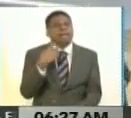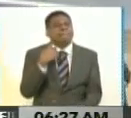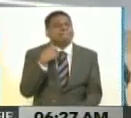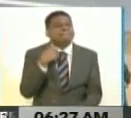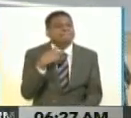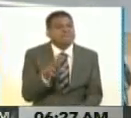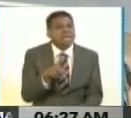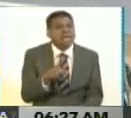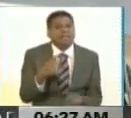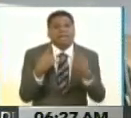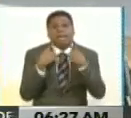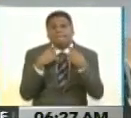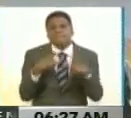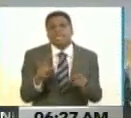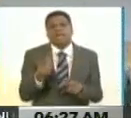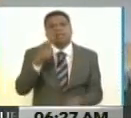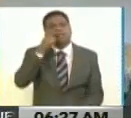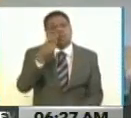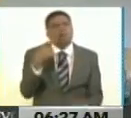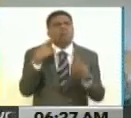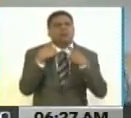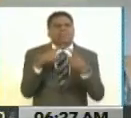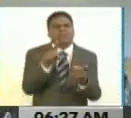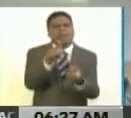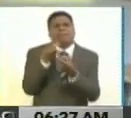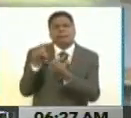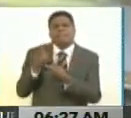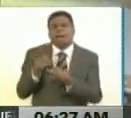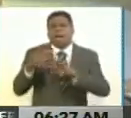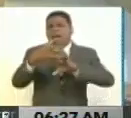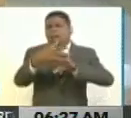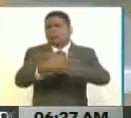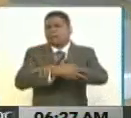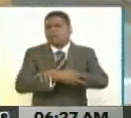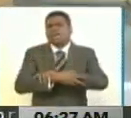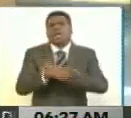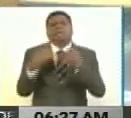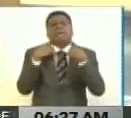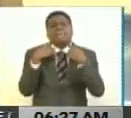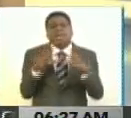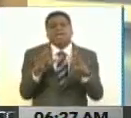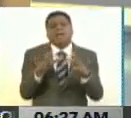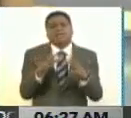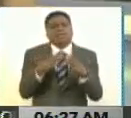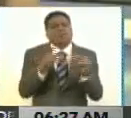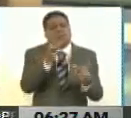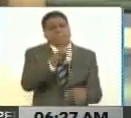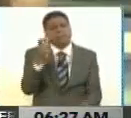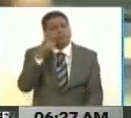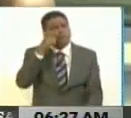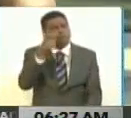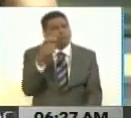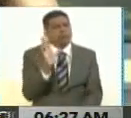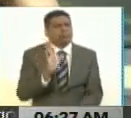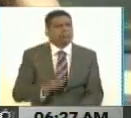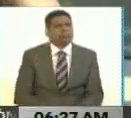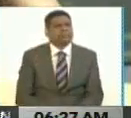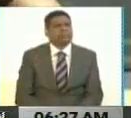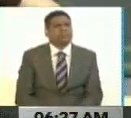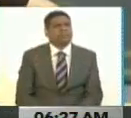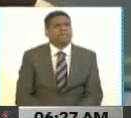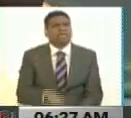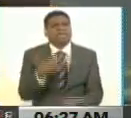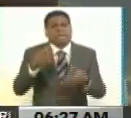¿Pierde aranceles, impuestos? ¿Qué pierde específicamente el pueblo de a pie ante si se llegara a concretar que